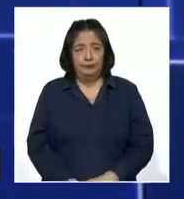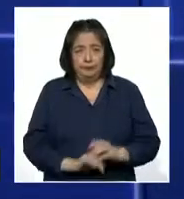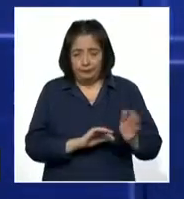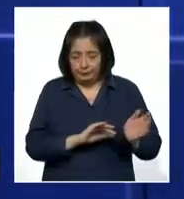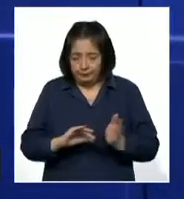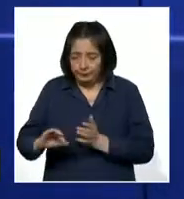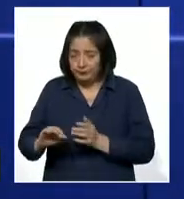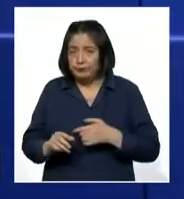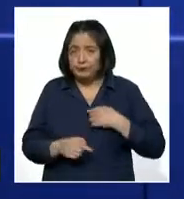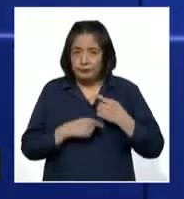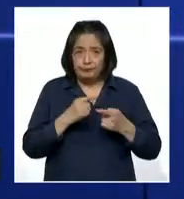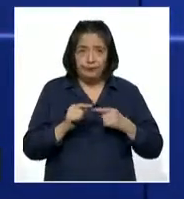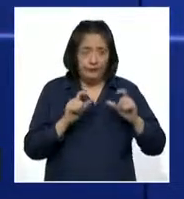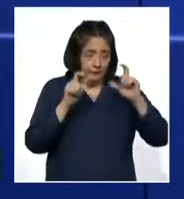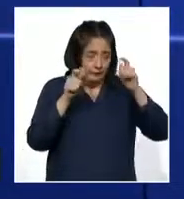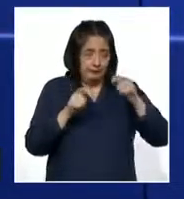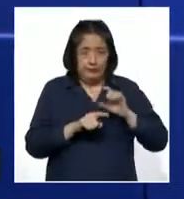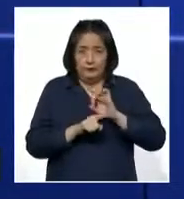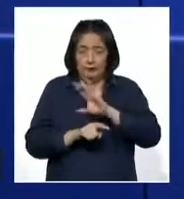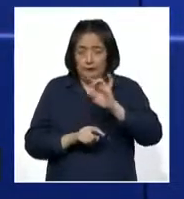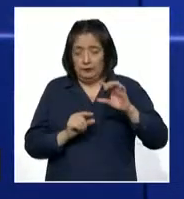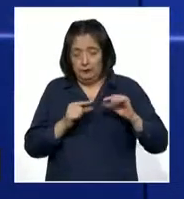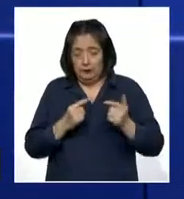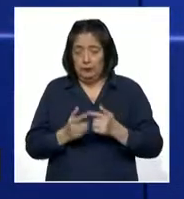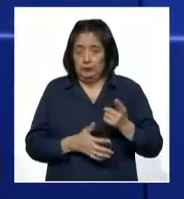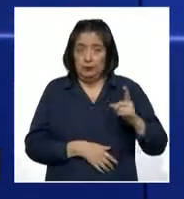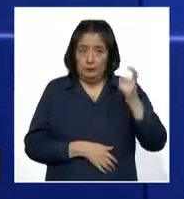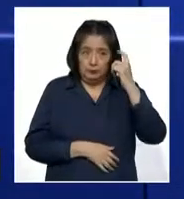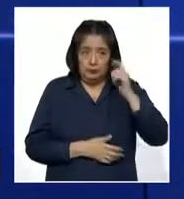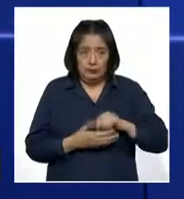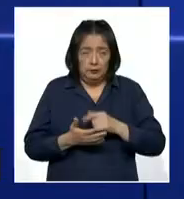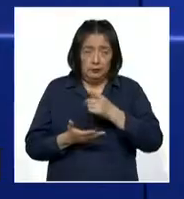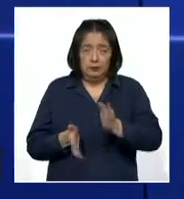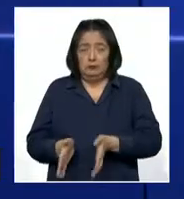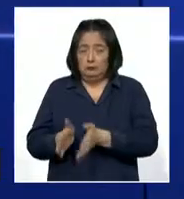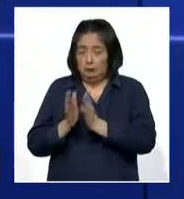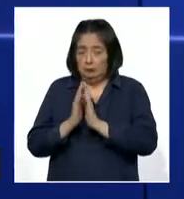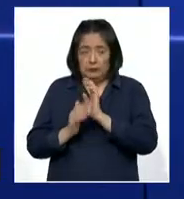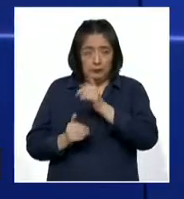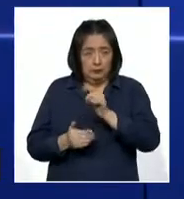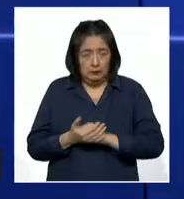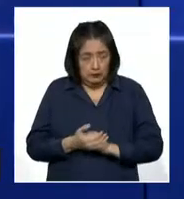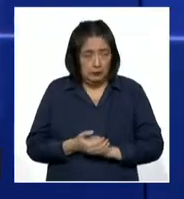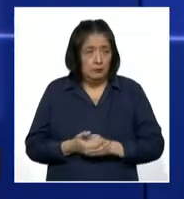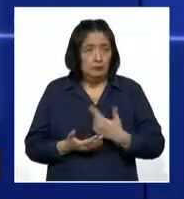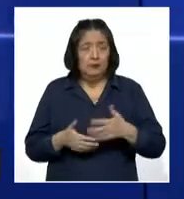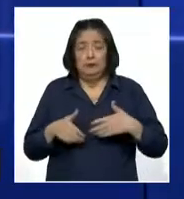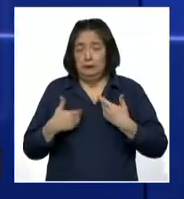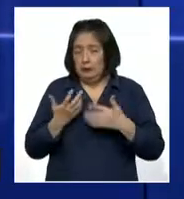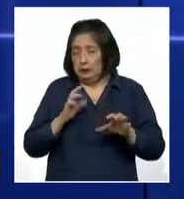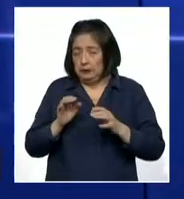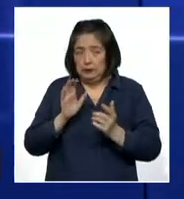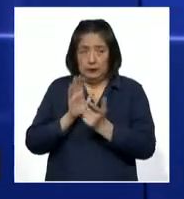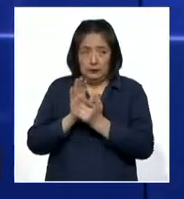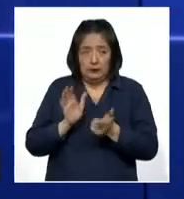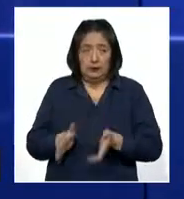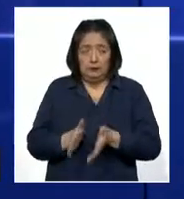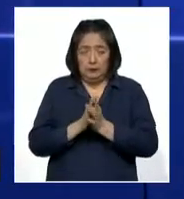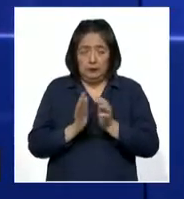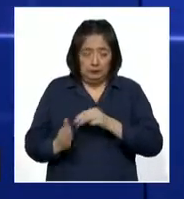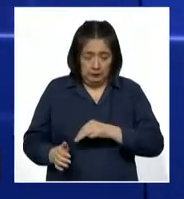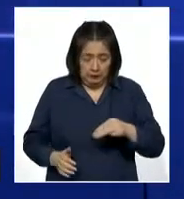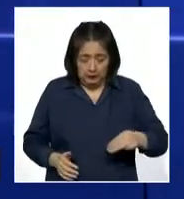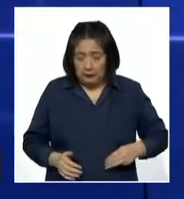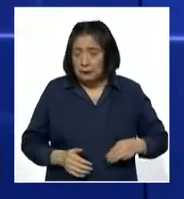Y vamos a contarles que parlamentarios de diversas bancadas se pronunciaron sobre el eventual pedido de facultades legislativas que solicitaría el Ministerio